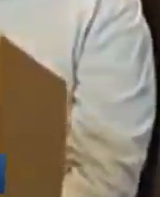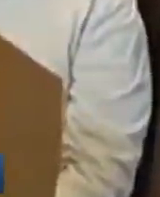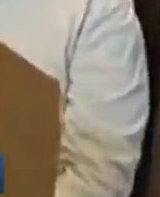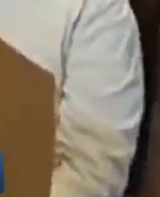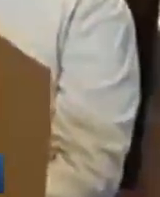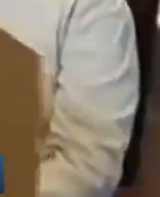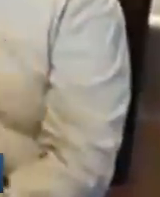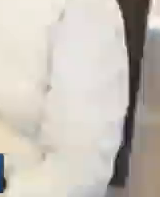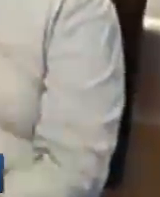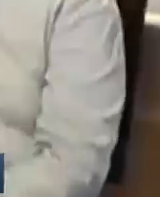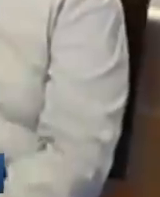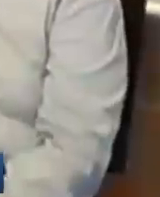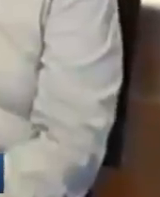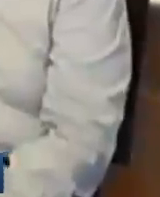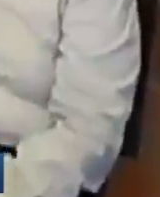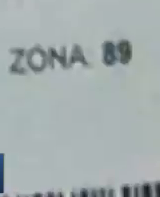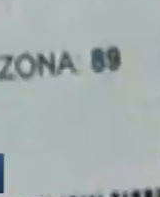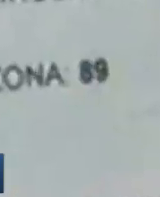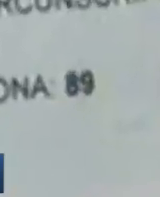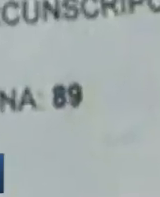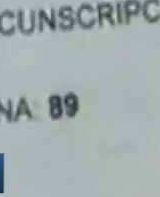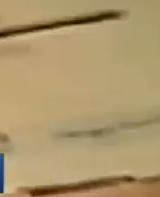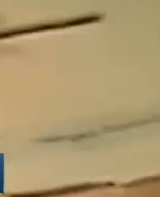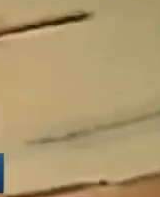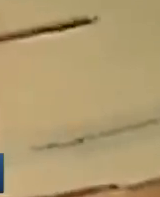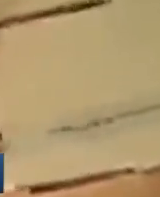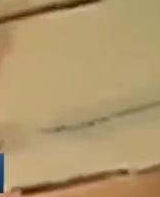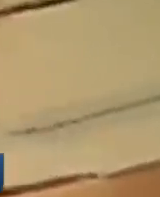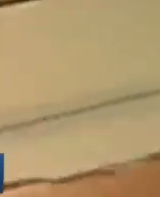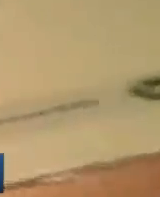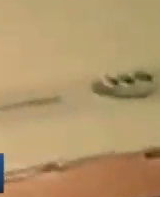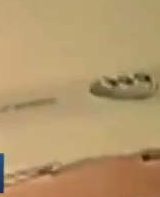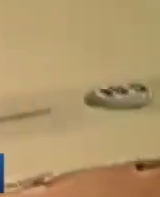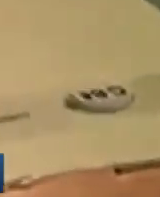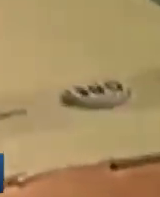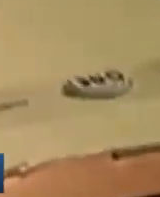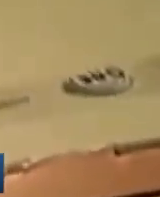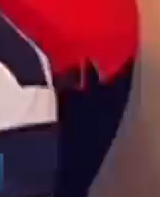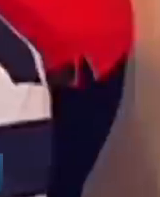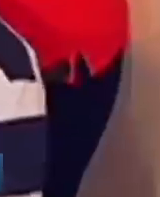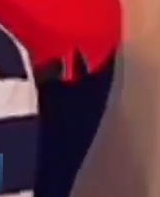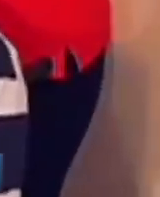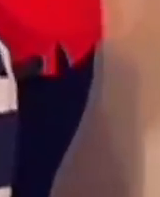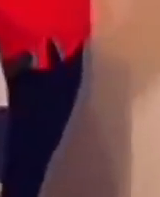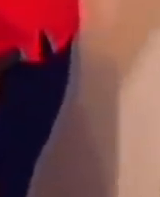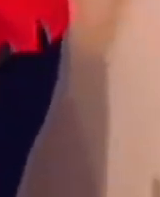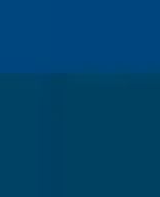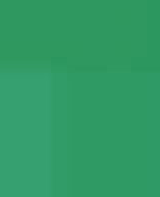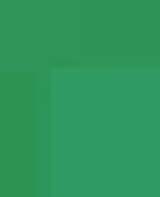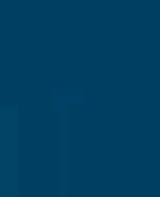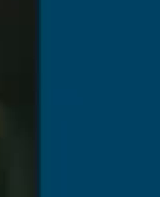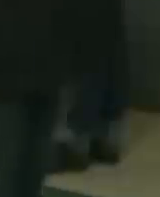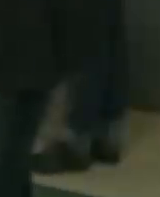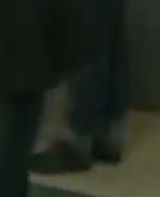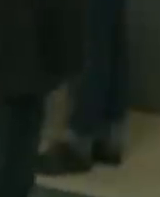784 personas con discapacidad física y mayores de 65 años de edad participaron del voto en casa este viernes.